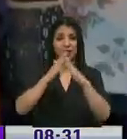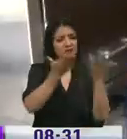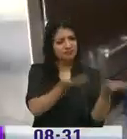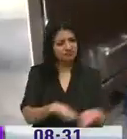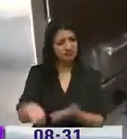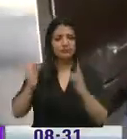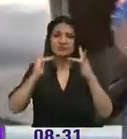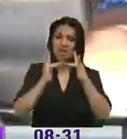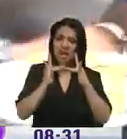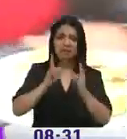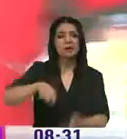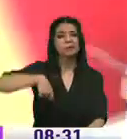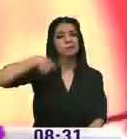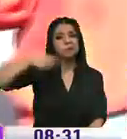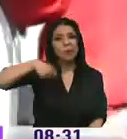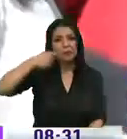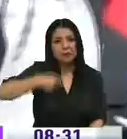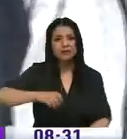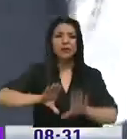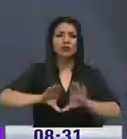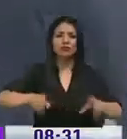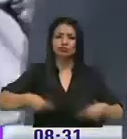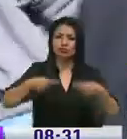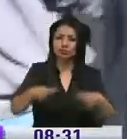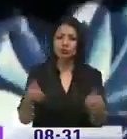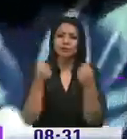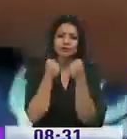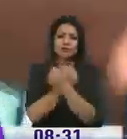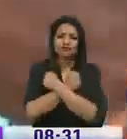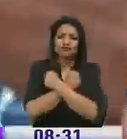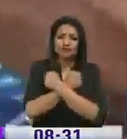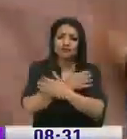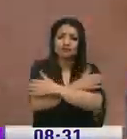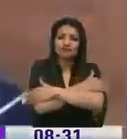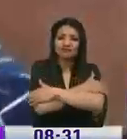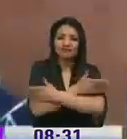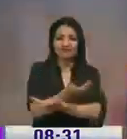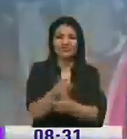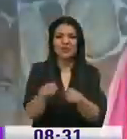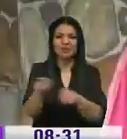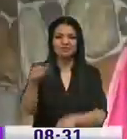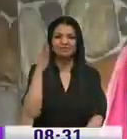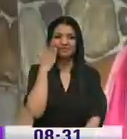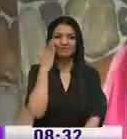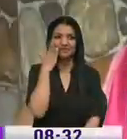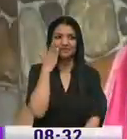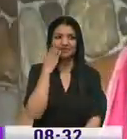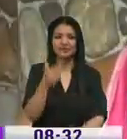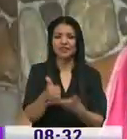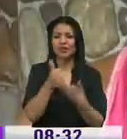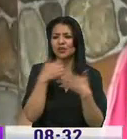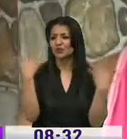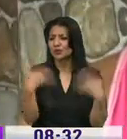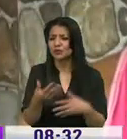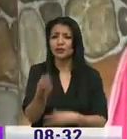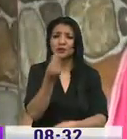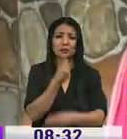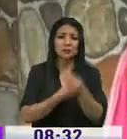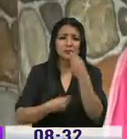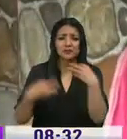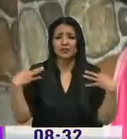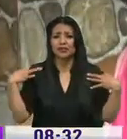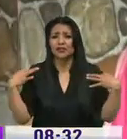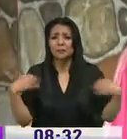un plato de comida caliente, pero sobre todo, el abrazo de una madre. Me ha ayudado en todo, en comida, ropa,